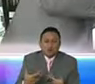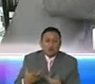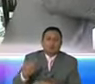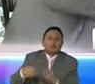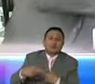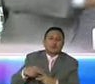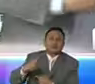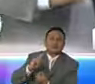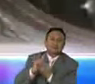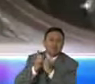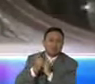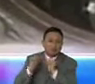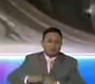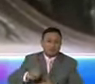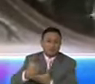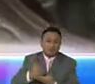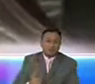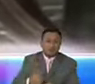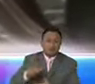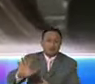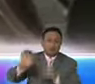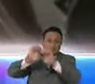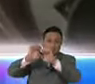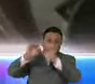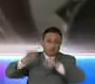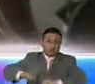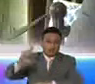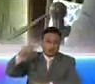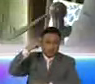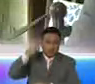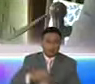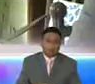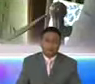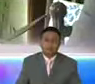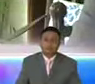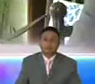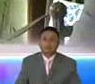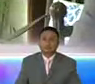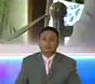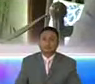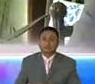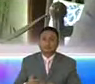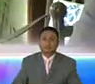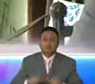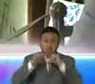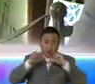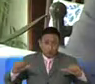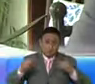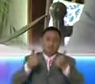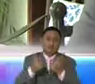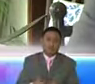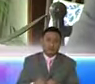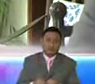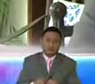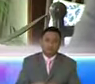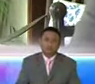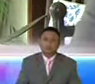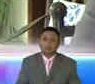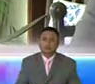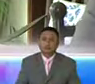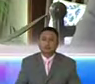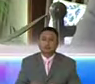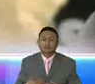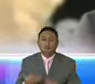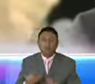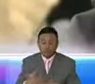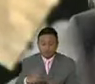negociación más beneficiosos, tanto para las petroleras como para el Estado. Estamos bien con los anuncios que se han hecho y veamos en la práctica